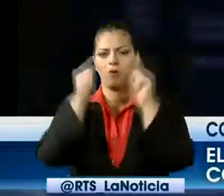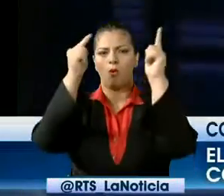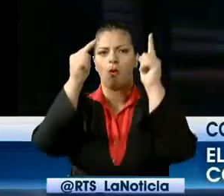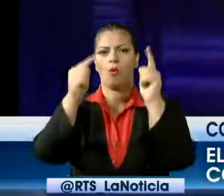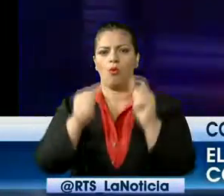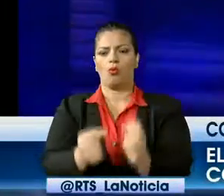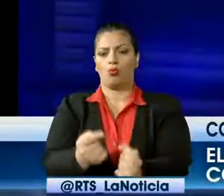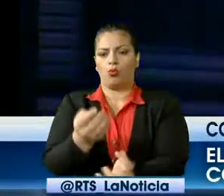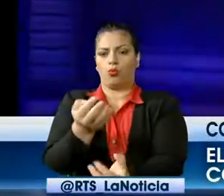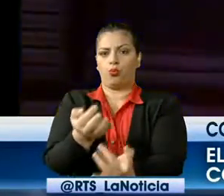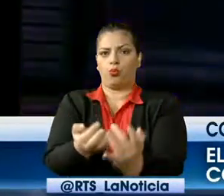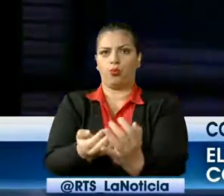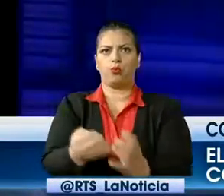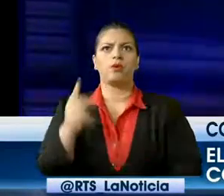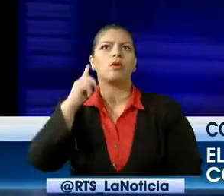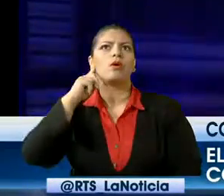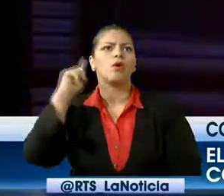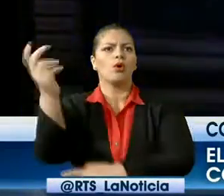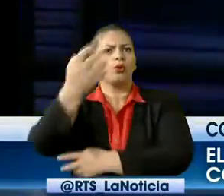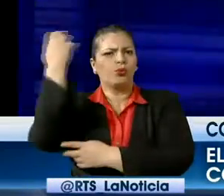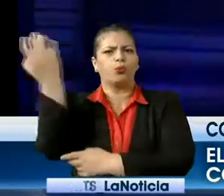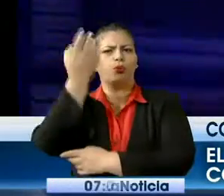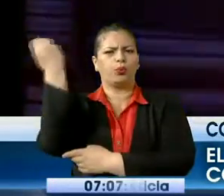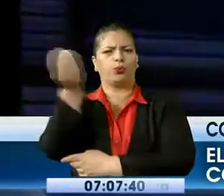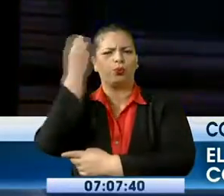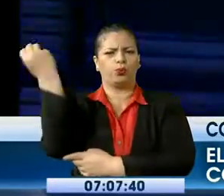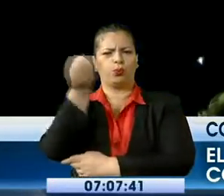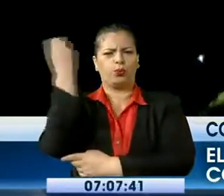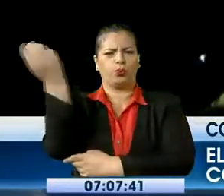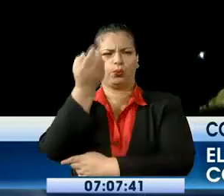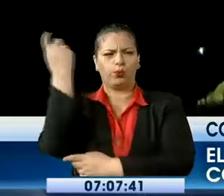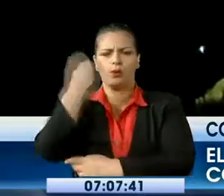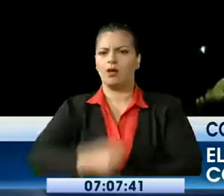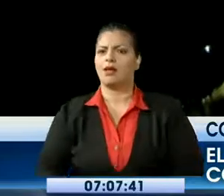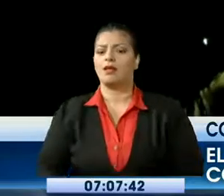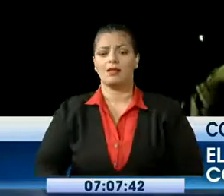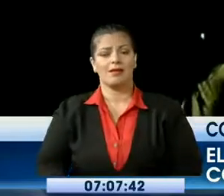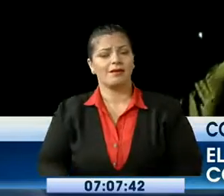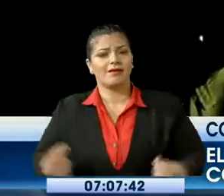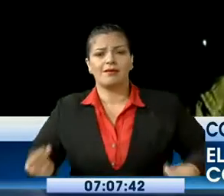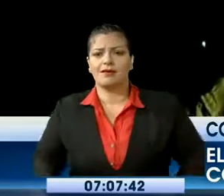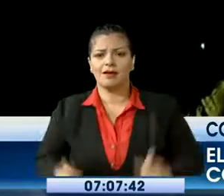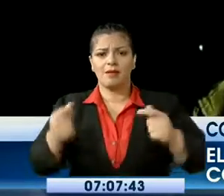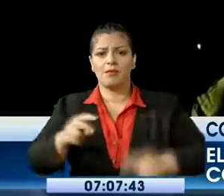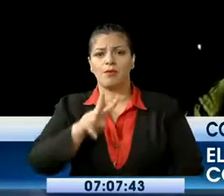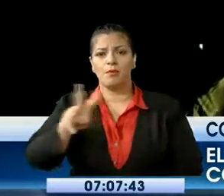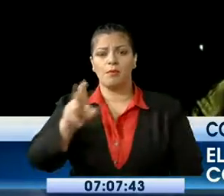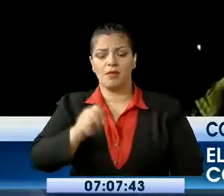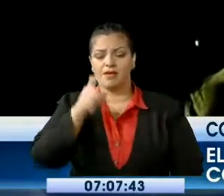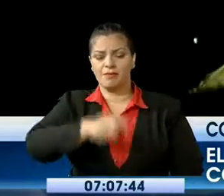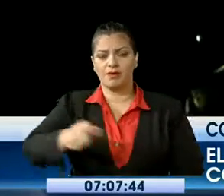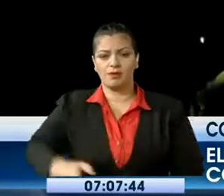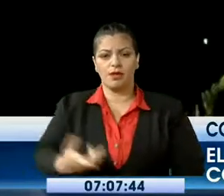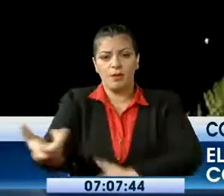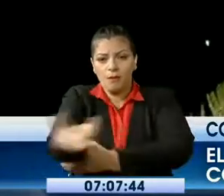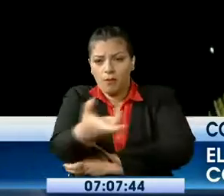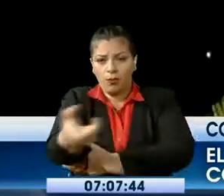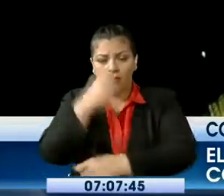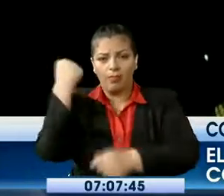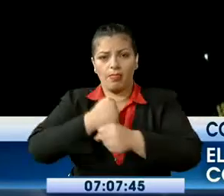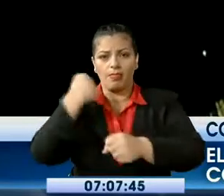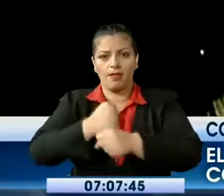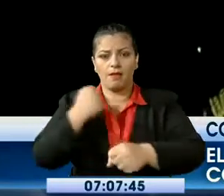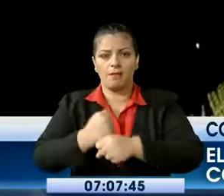tiempo, con 4 unidades de bomberos, 20 bomberos voluntarios, 8 bomberos rentados y 3 jefes más 2 ambulancias en el sitio.